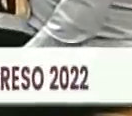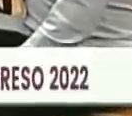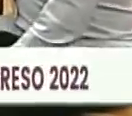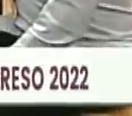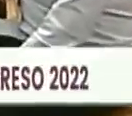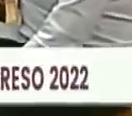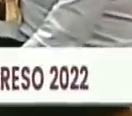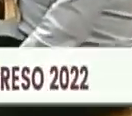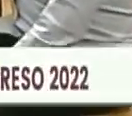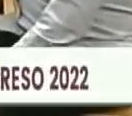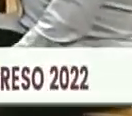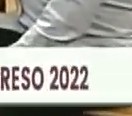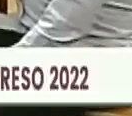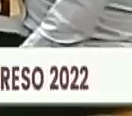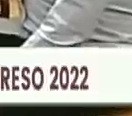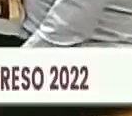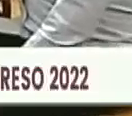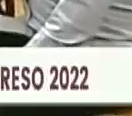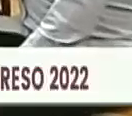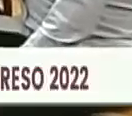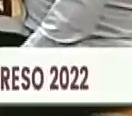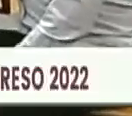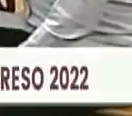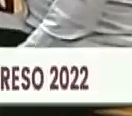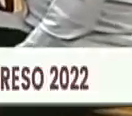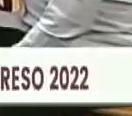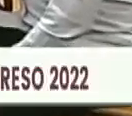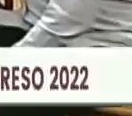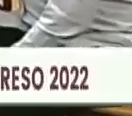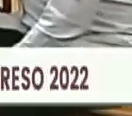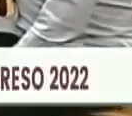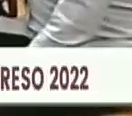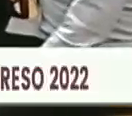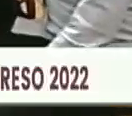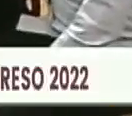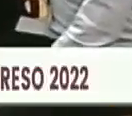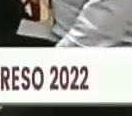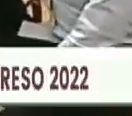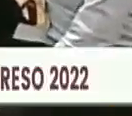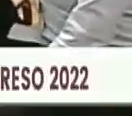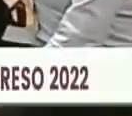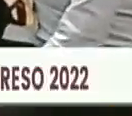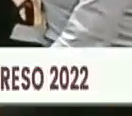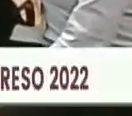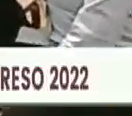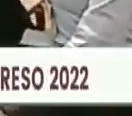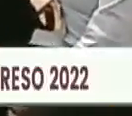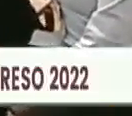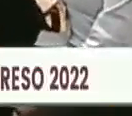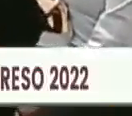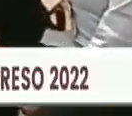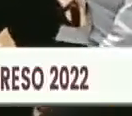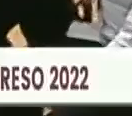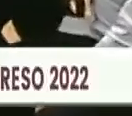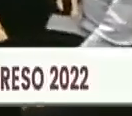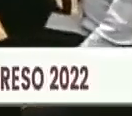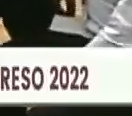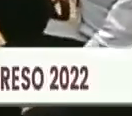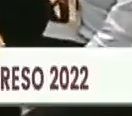Fermín. Me gustaría hacerle, me gustaría mejor pedirles un consejo para nosotros